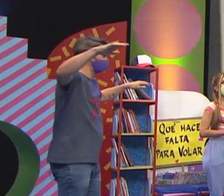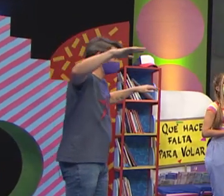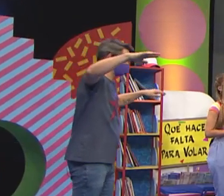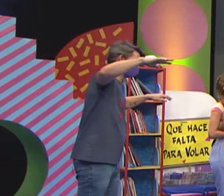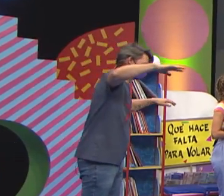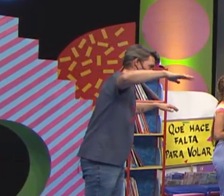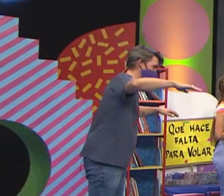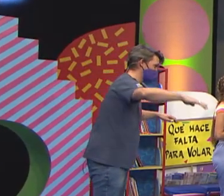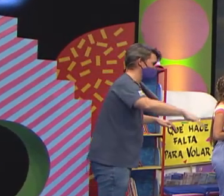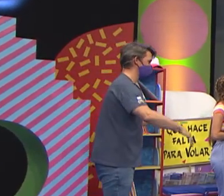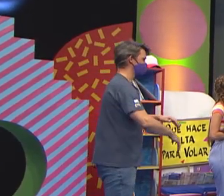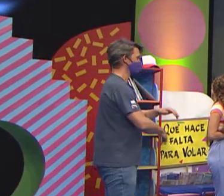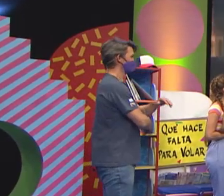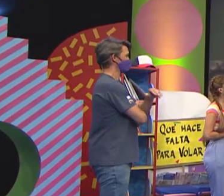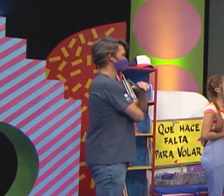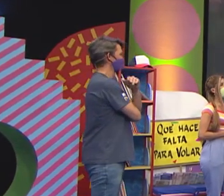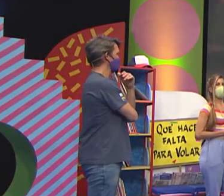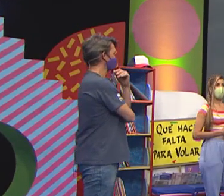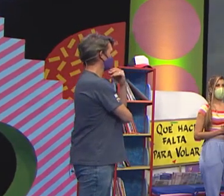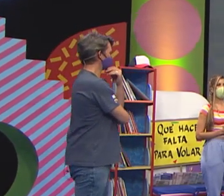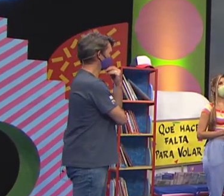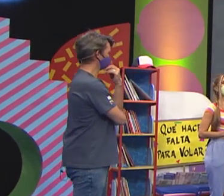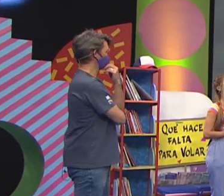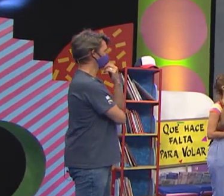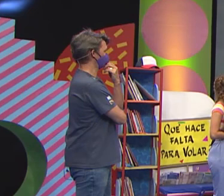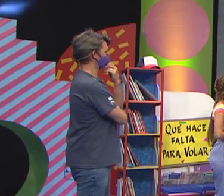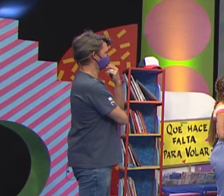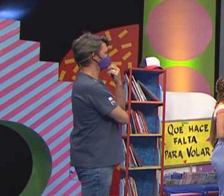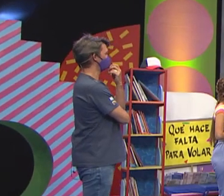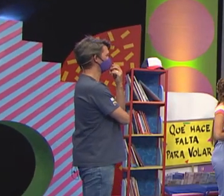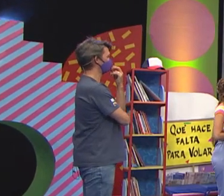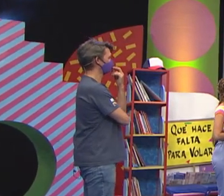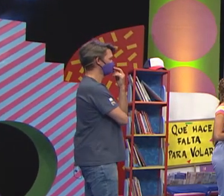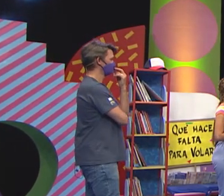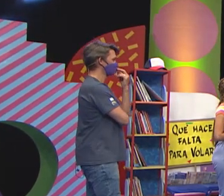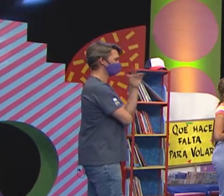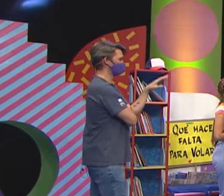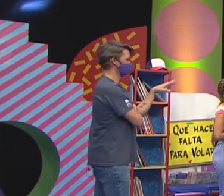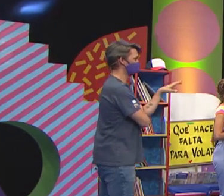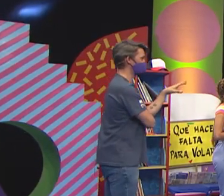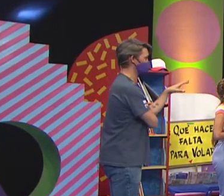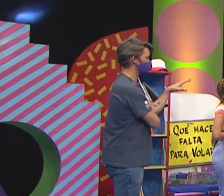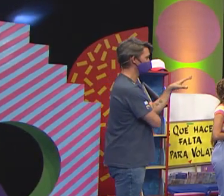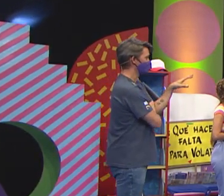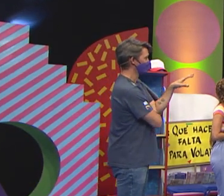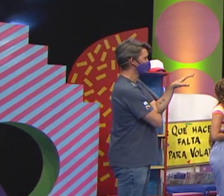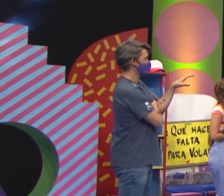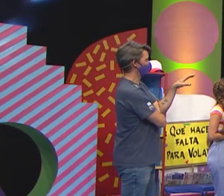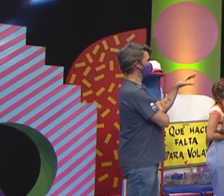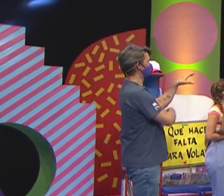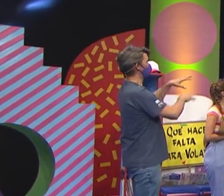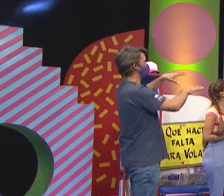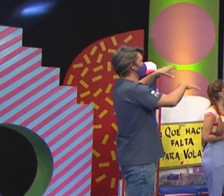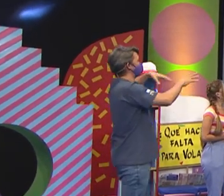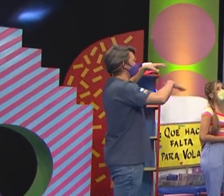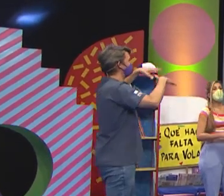a ver cómo aterrizan. Las gavetas en el atardecer, ¿no? En la playa. Sí. En la costa atlántica. Pero estos siguen volando, ¿eh? Siguen volando.